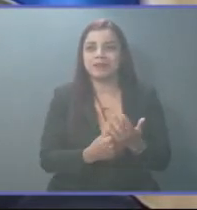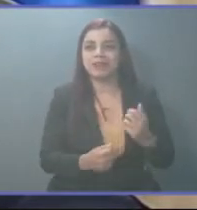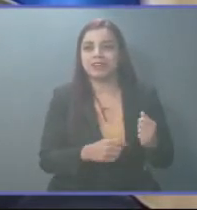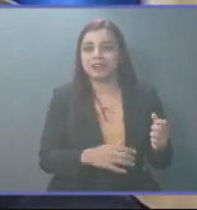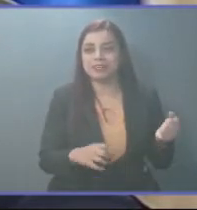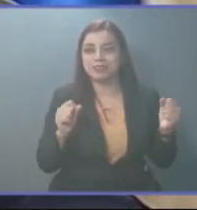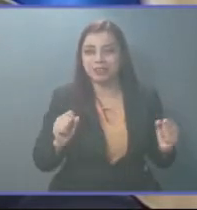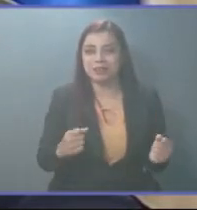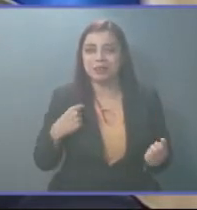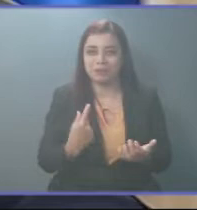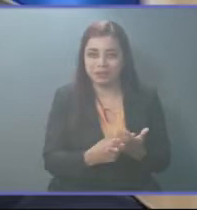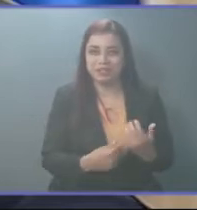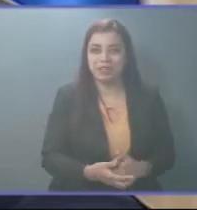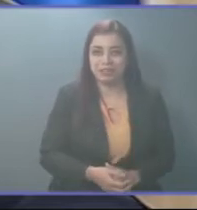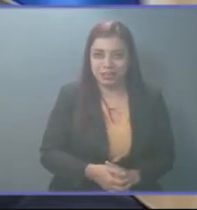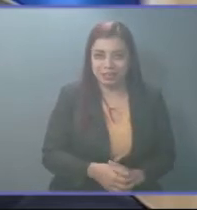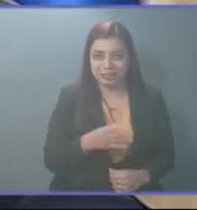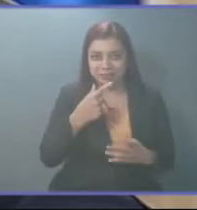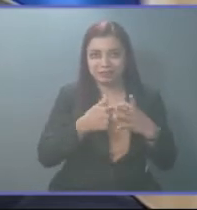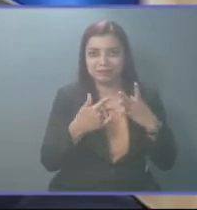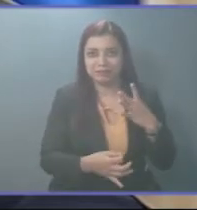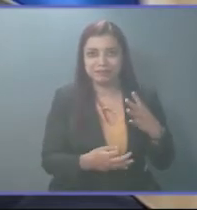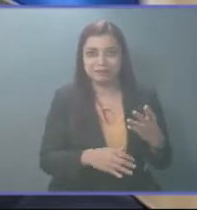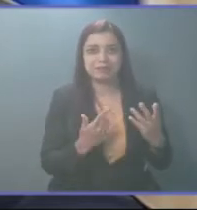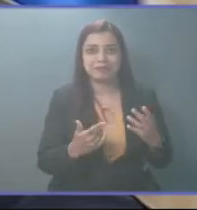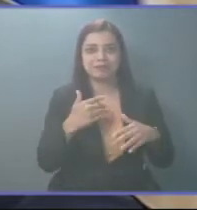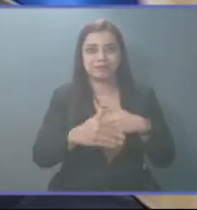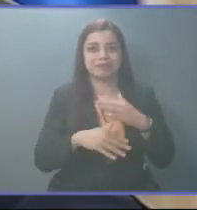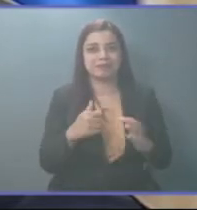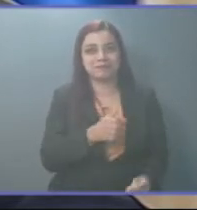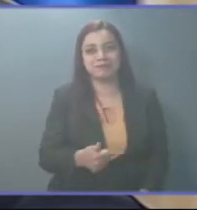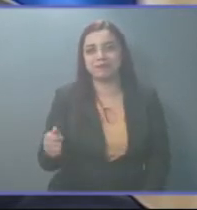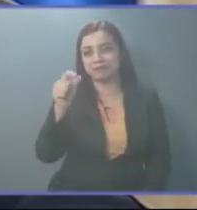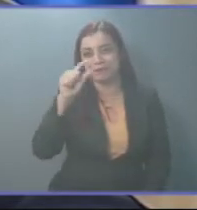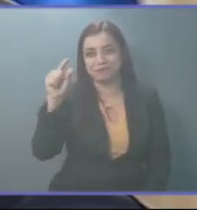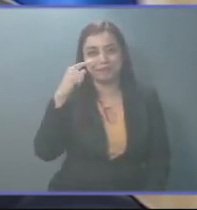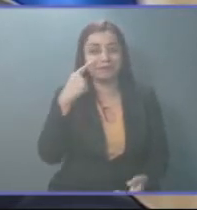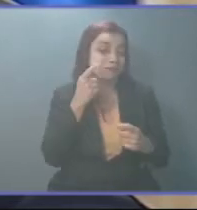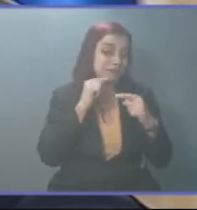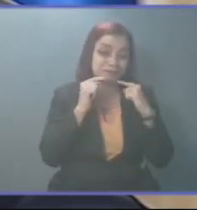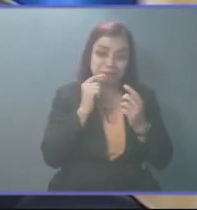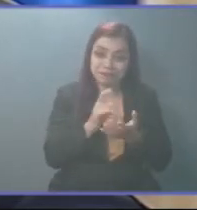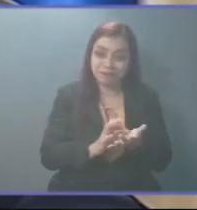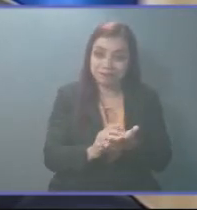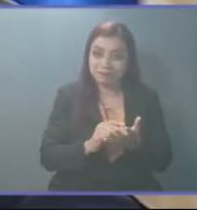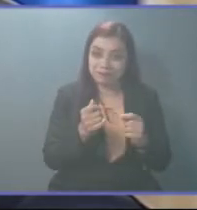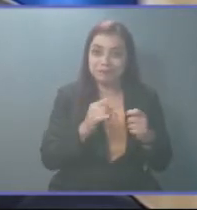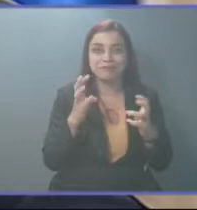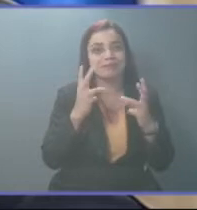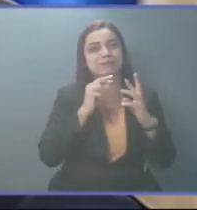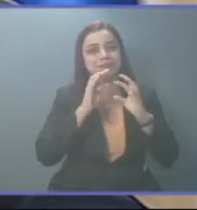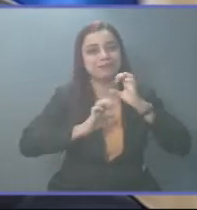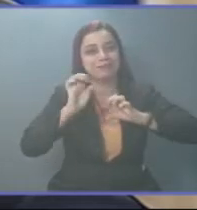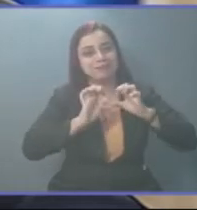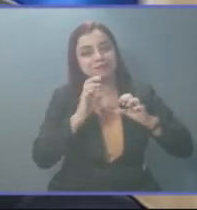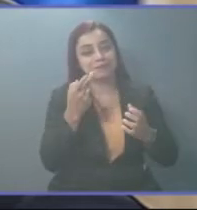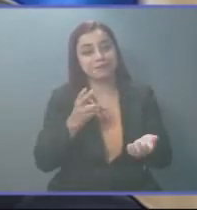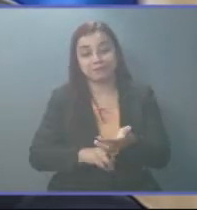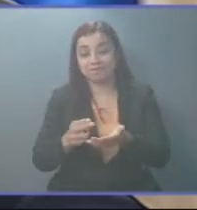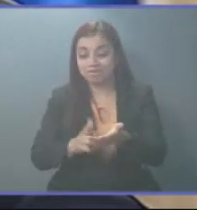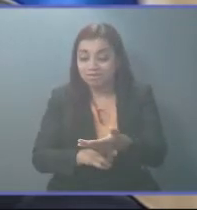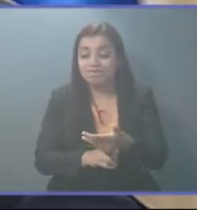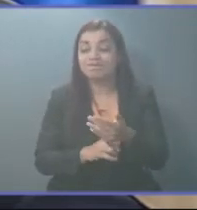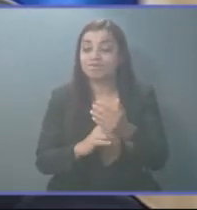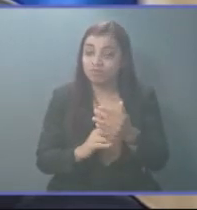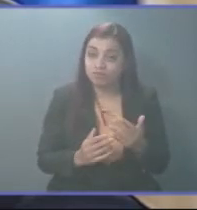pública o libre gestión regulados en la Ley de Adquisiciones y Contrataciones de la Administración Pública, en los cuales el resultado de la evaluación de la entidad contratante sea un